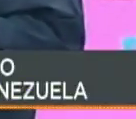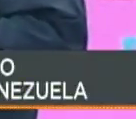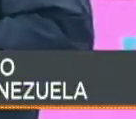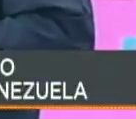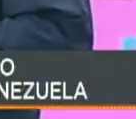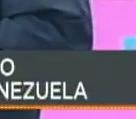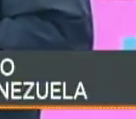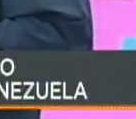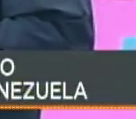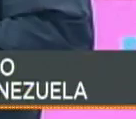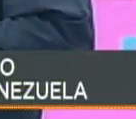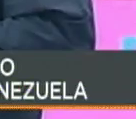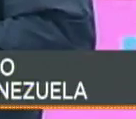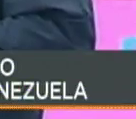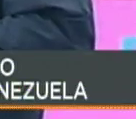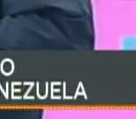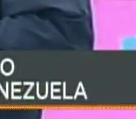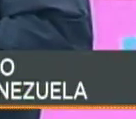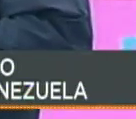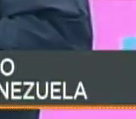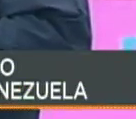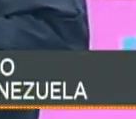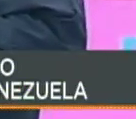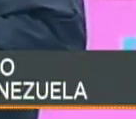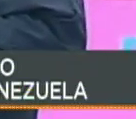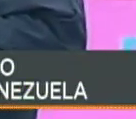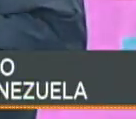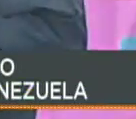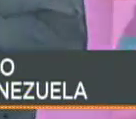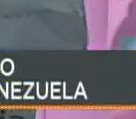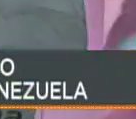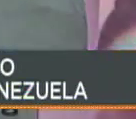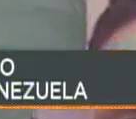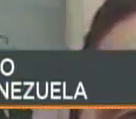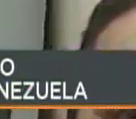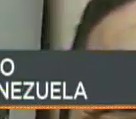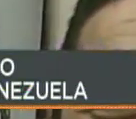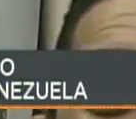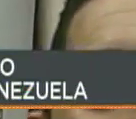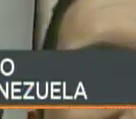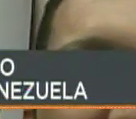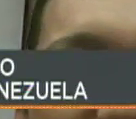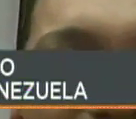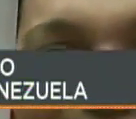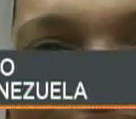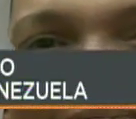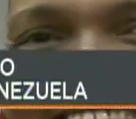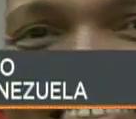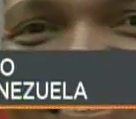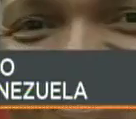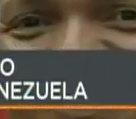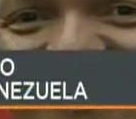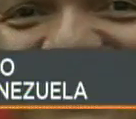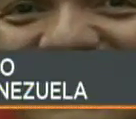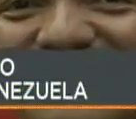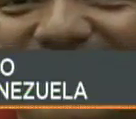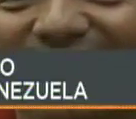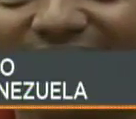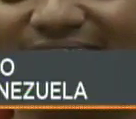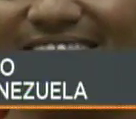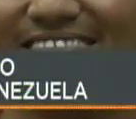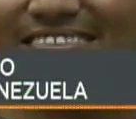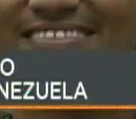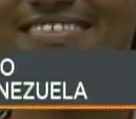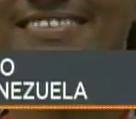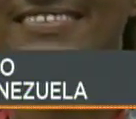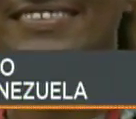muchas cosas que mejorar de los estatutos será más adelante cuando se convoque un congreso para esos temas hoy